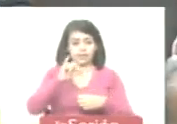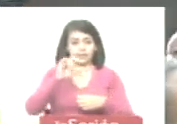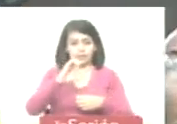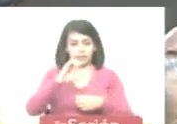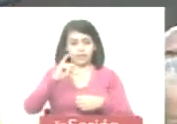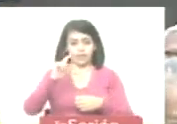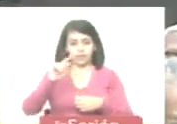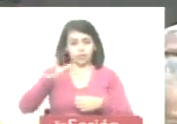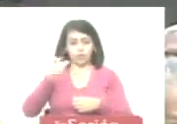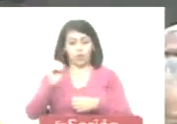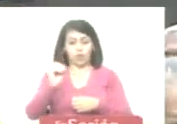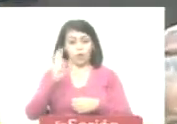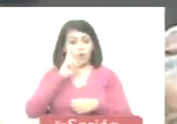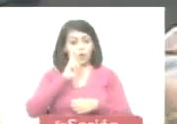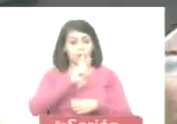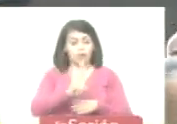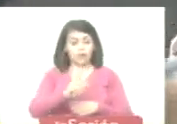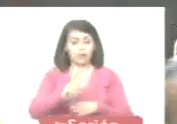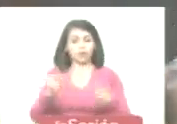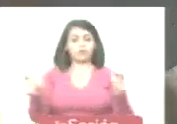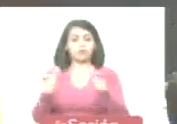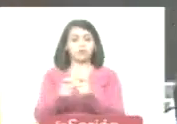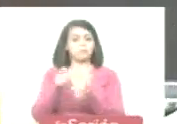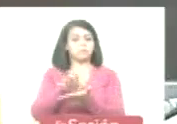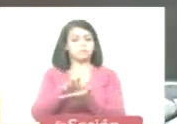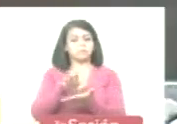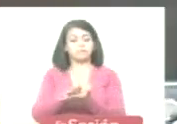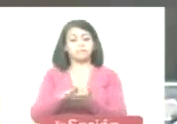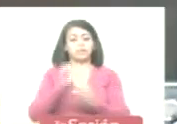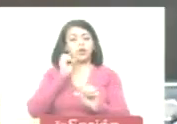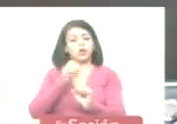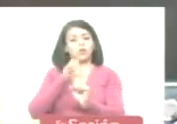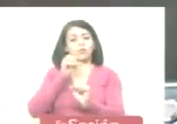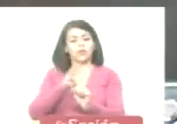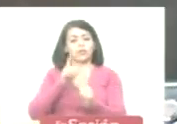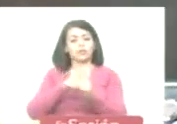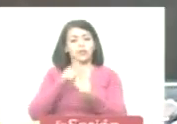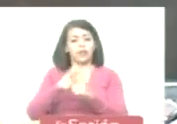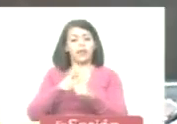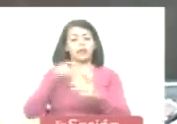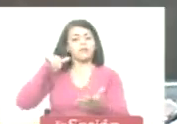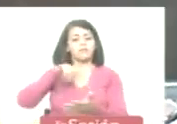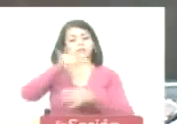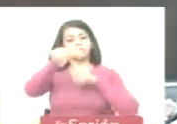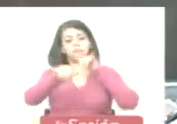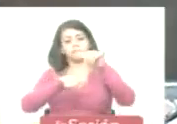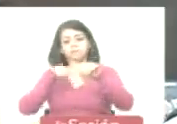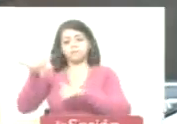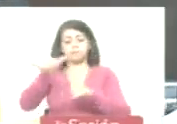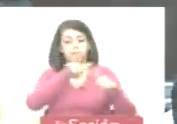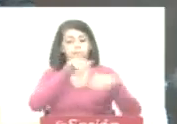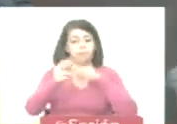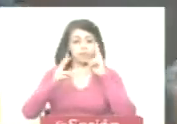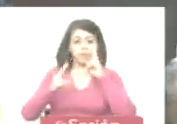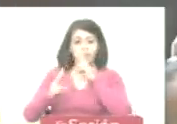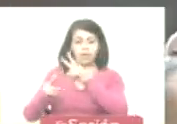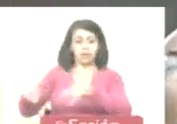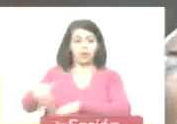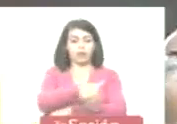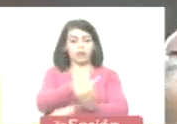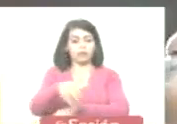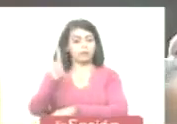los seguimos viendo en reuniones, en conferencias, en viajes, y los seguimos viendo por esas calles